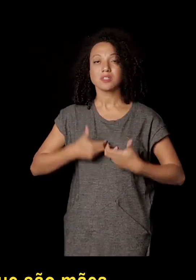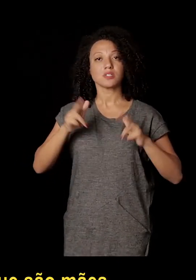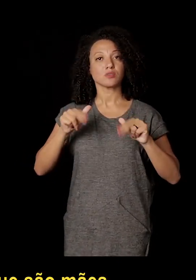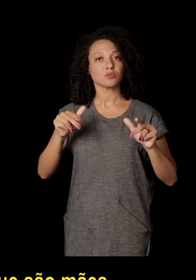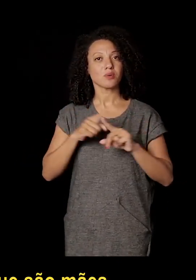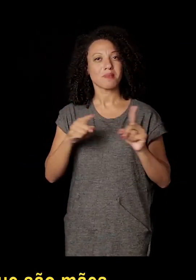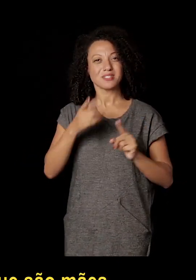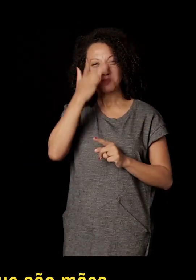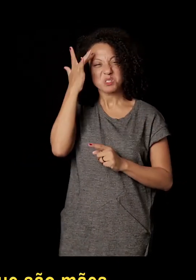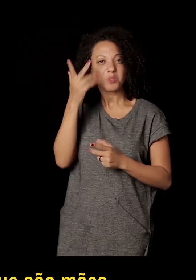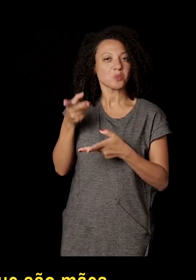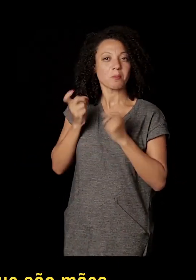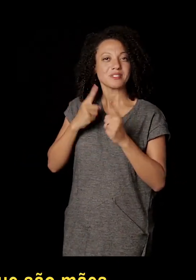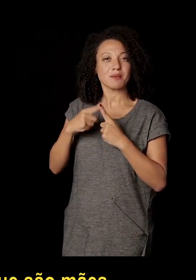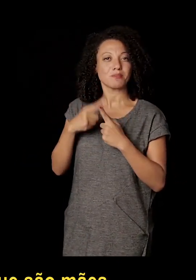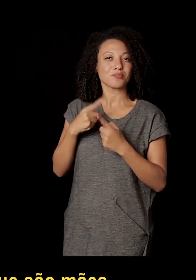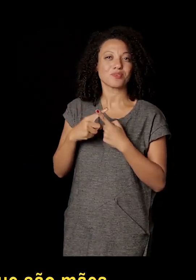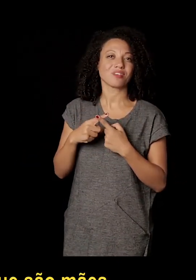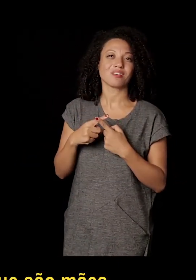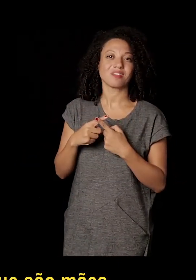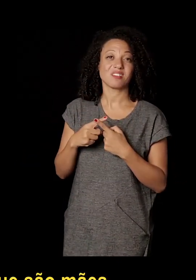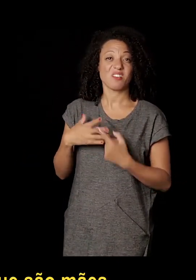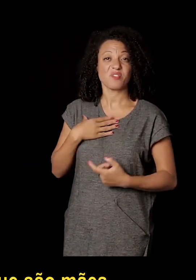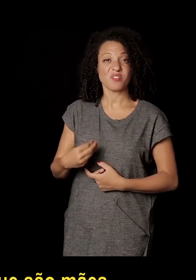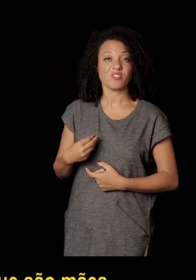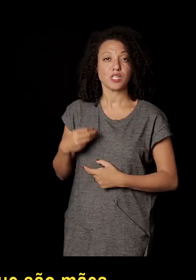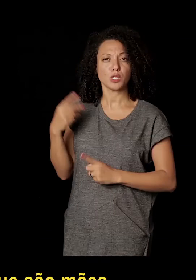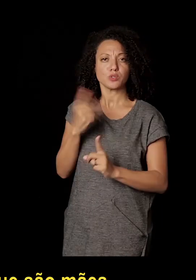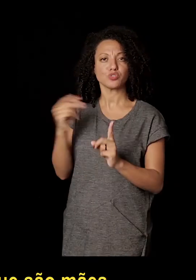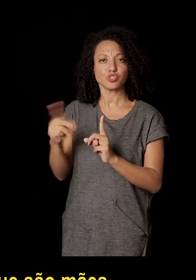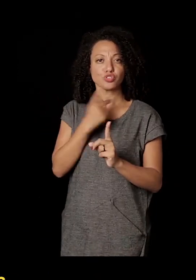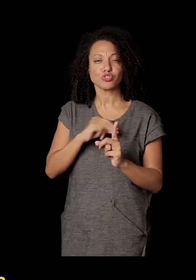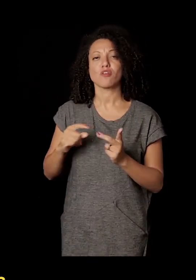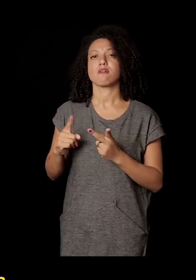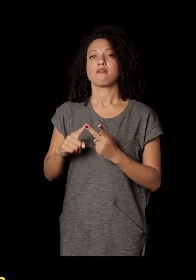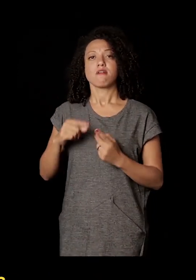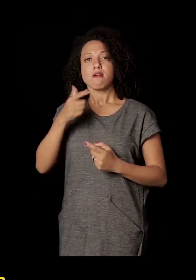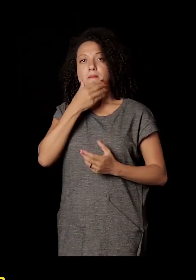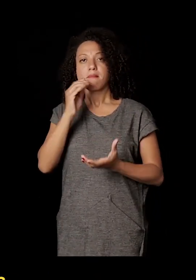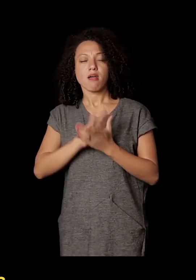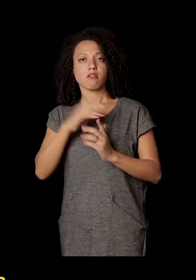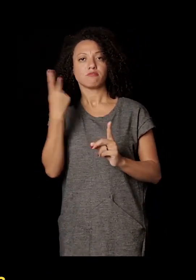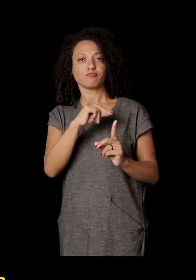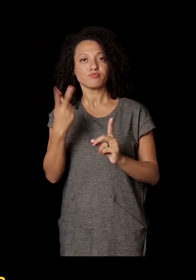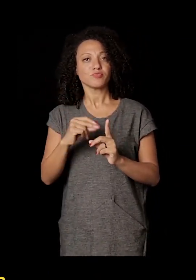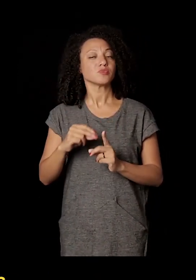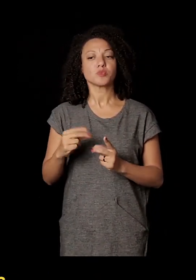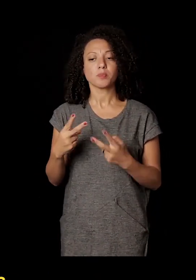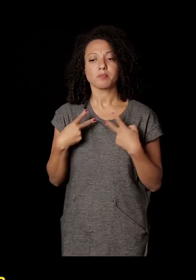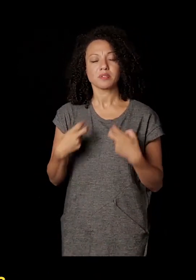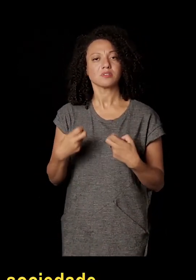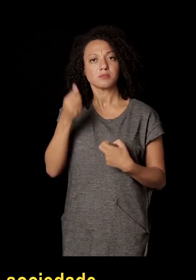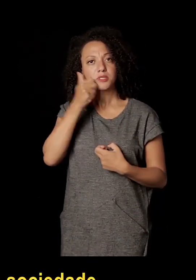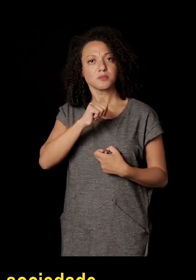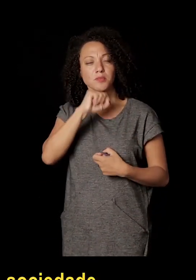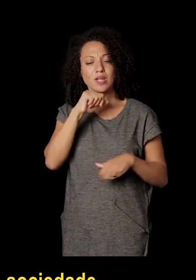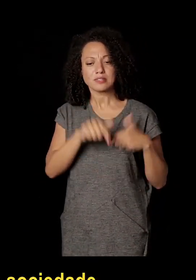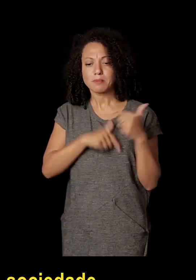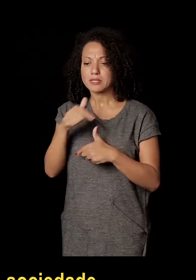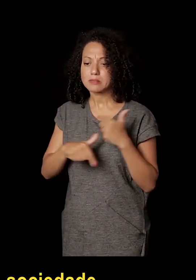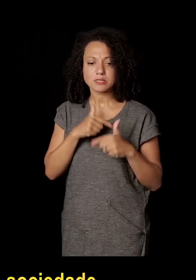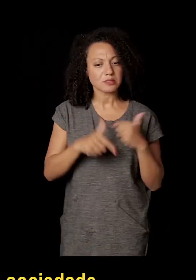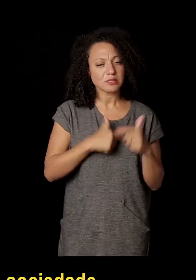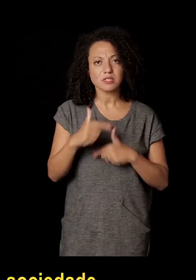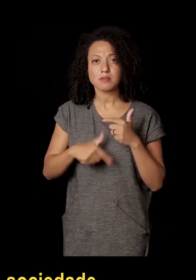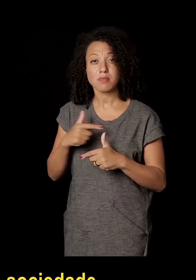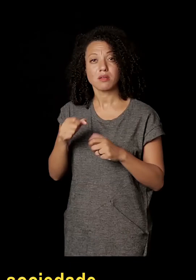descansa, pero esto muchos no cachan, por eso hay madres maltratadas, por hijos que son ingratos o esposos desquiciados que no reconocen tu esfuerzo y te viven